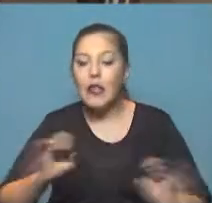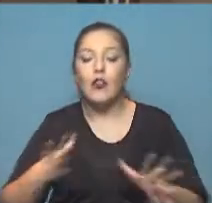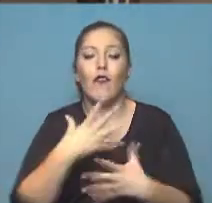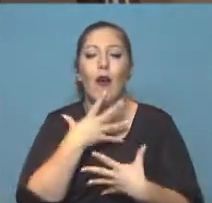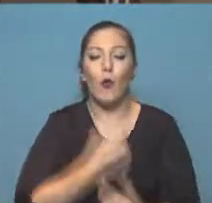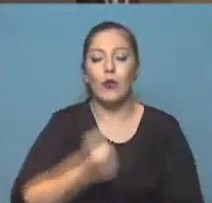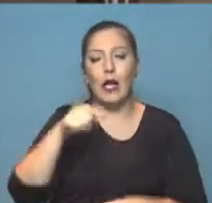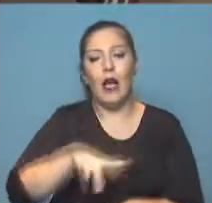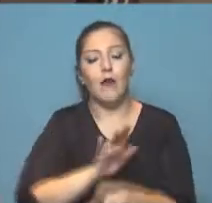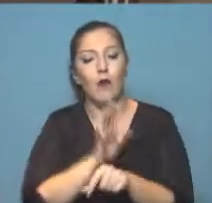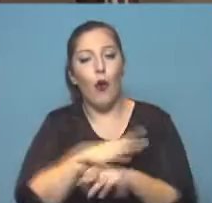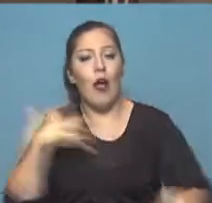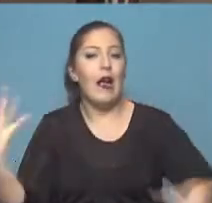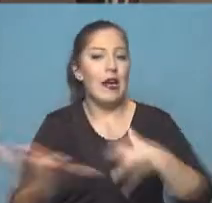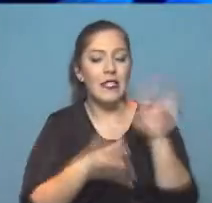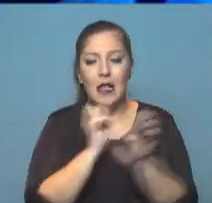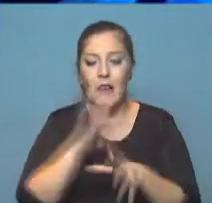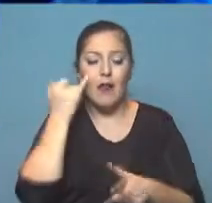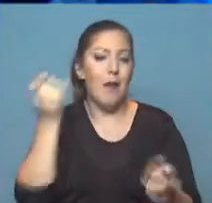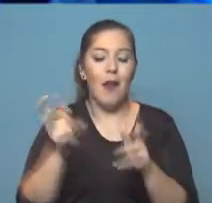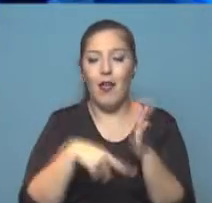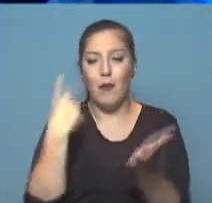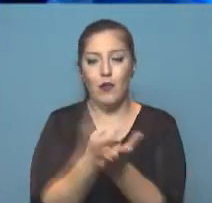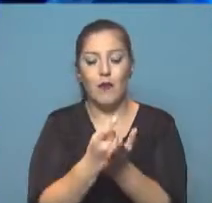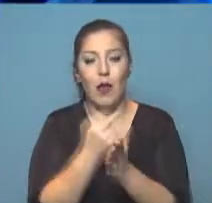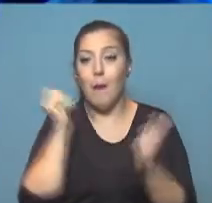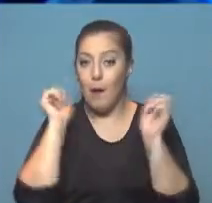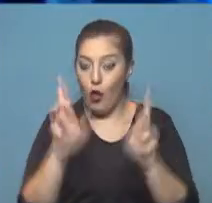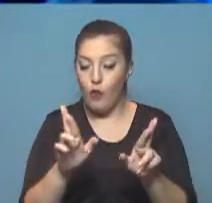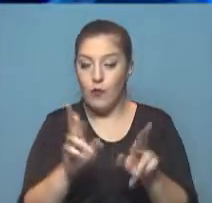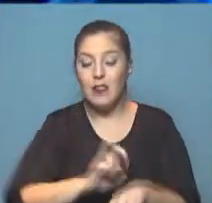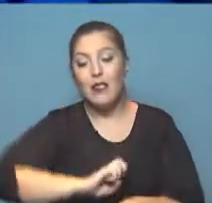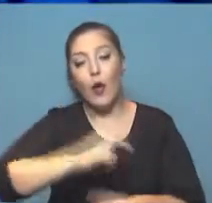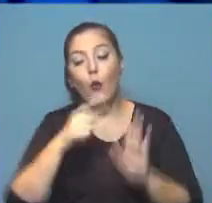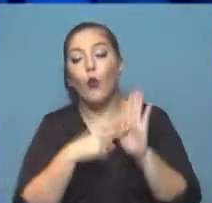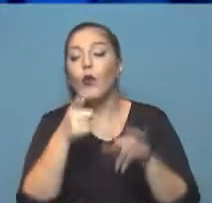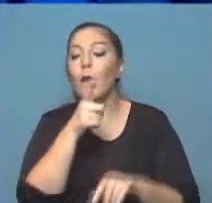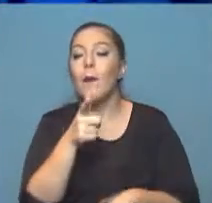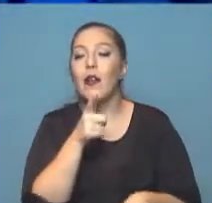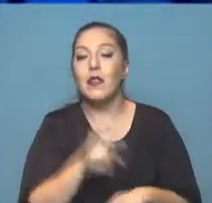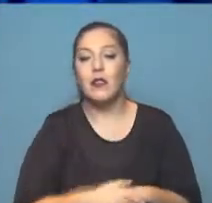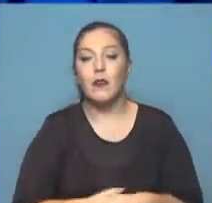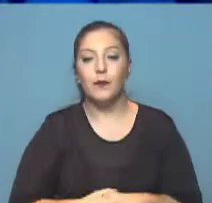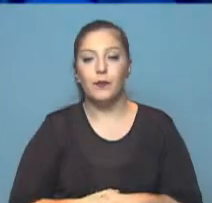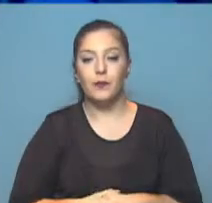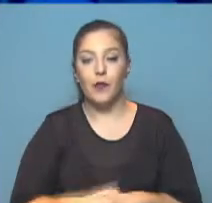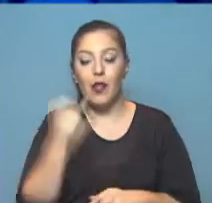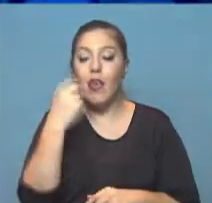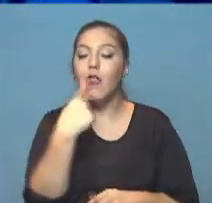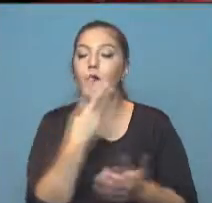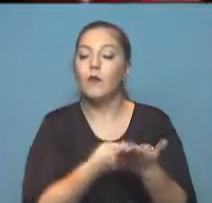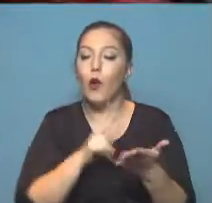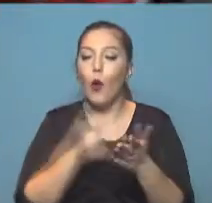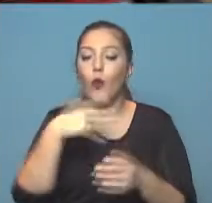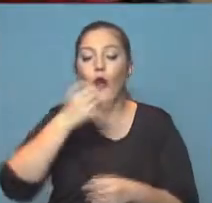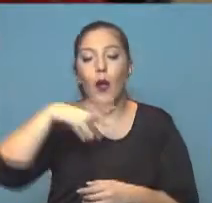que aquí hay una crisis mayúscula e inmanejable, crece. En segundo lugar, me parece, y repito, cuando